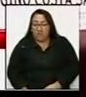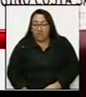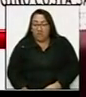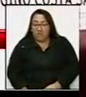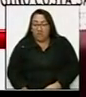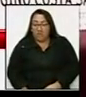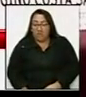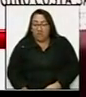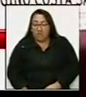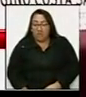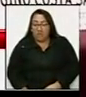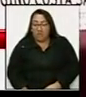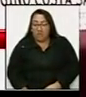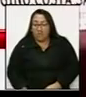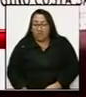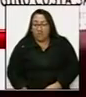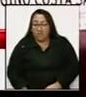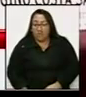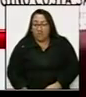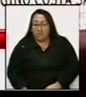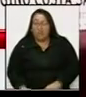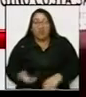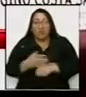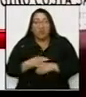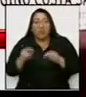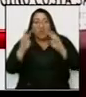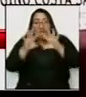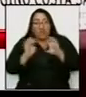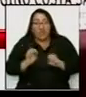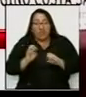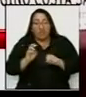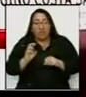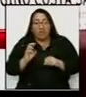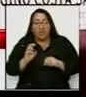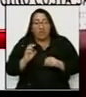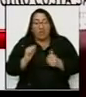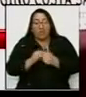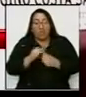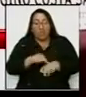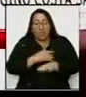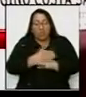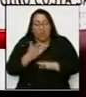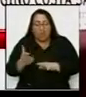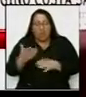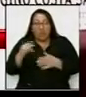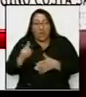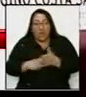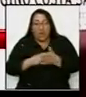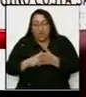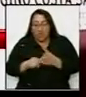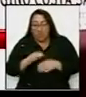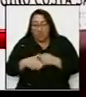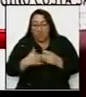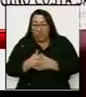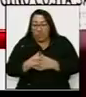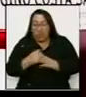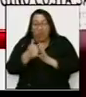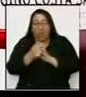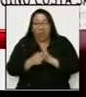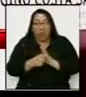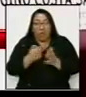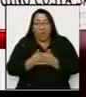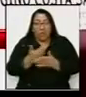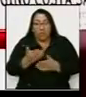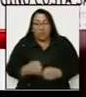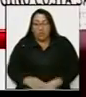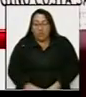Presidenta, sobre las evaluaciones parciales de desempeño, igualmente han sido eliminados los artículos